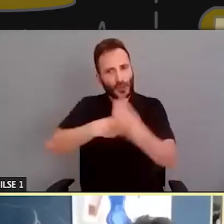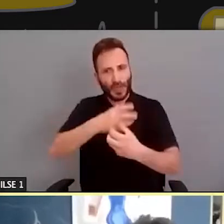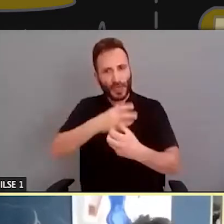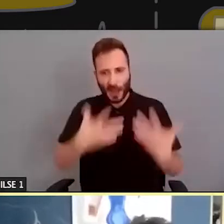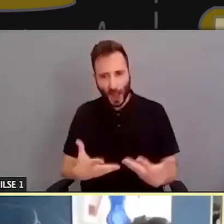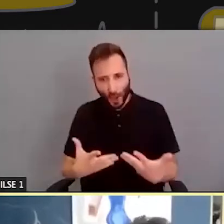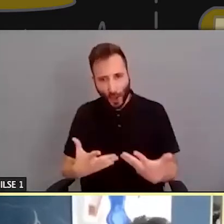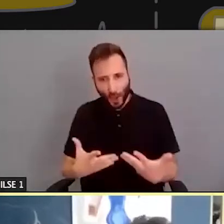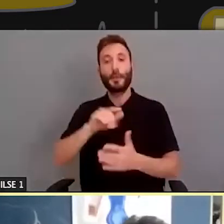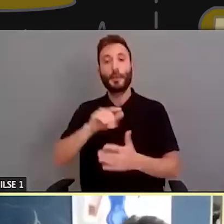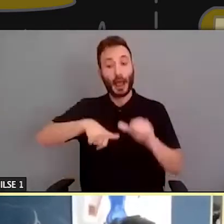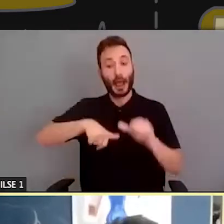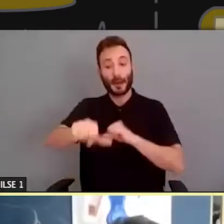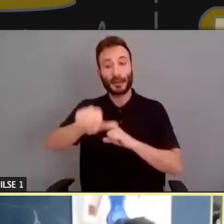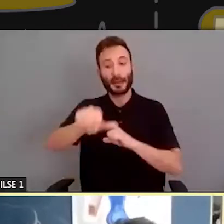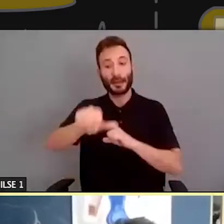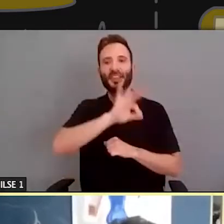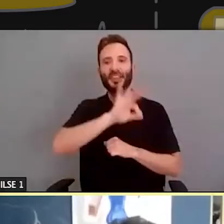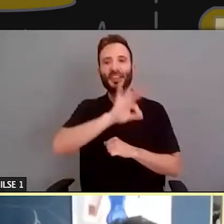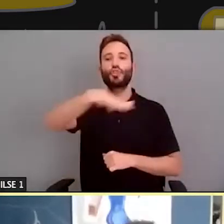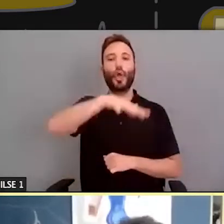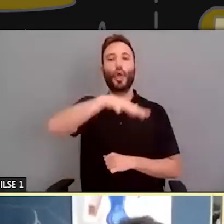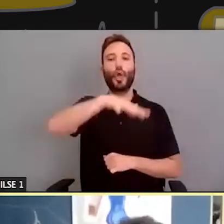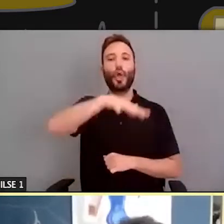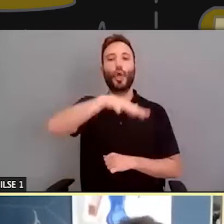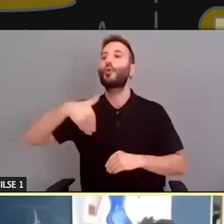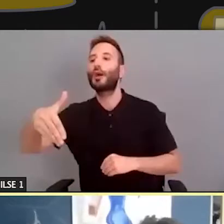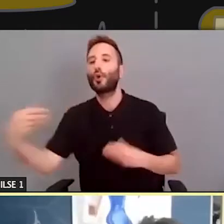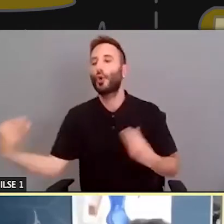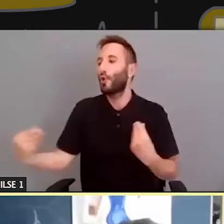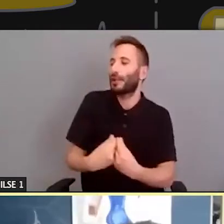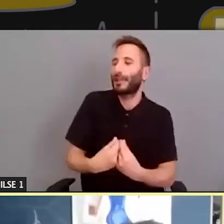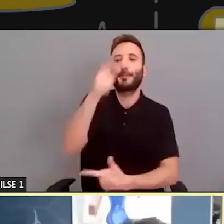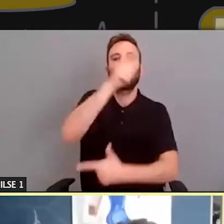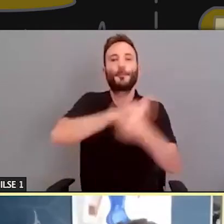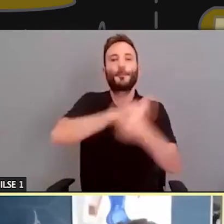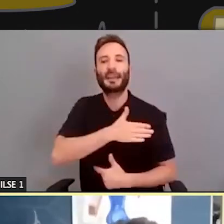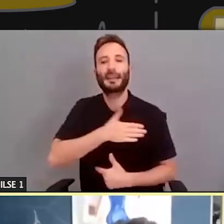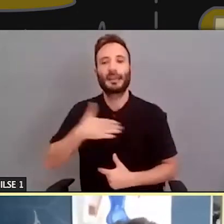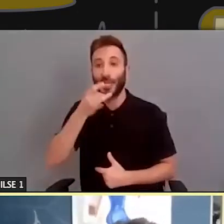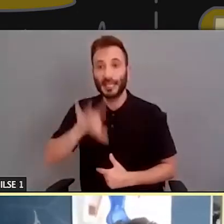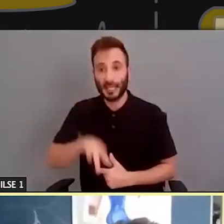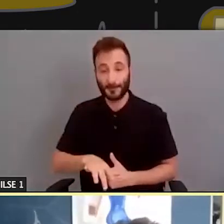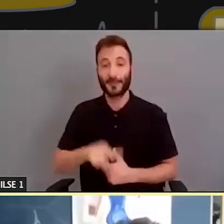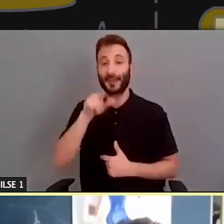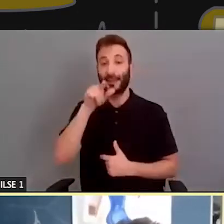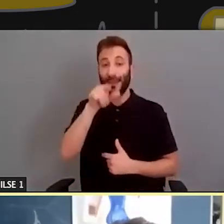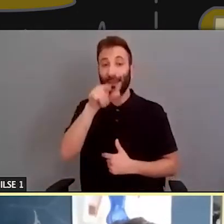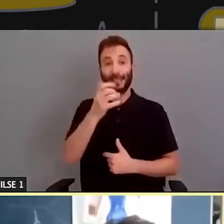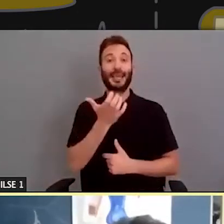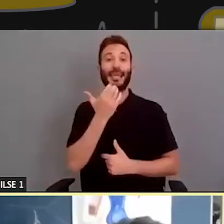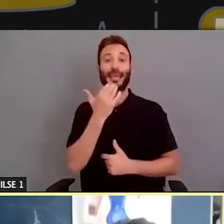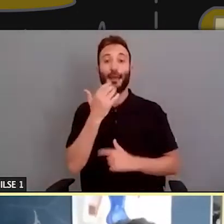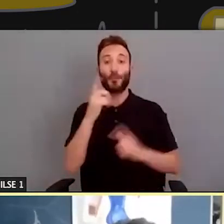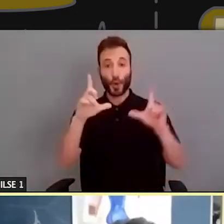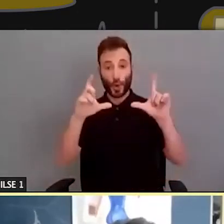decisión dónde, cuándo y con quién quiere viajar. Esto, por ejemplo, es una foto que he tomado yo